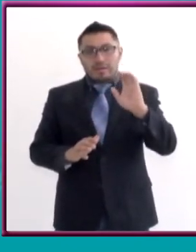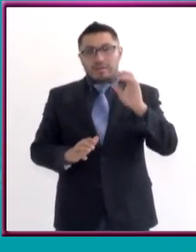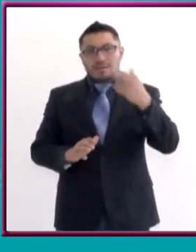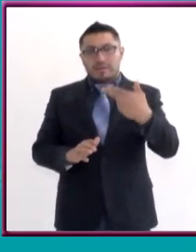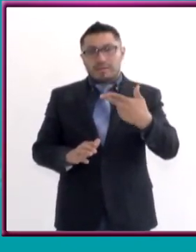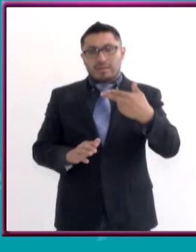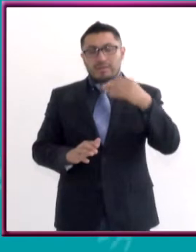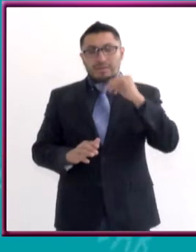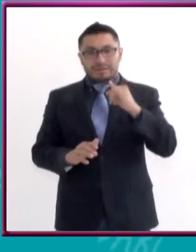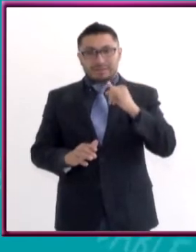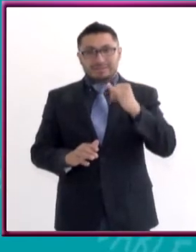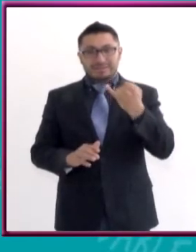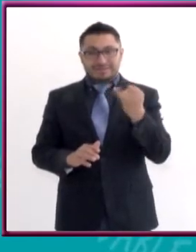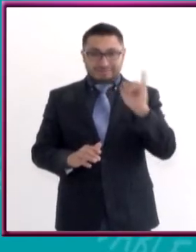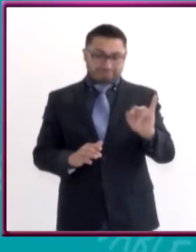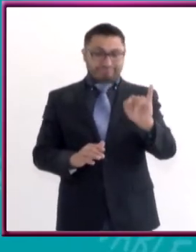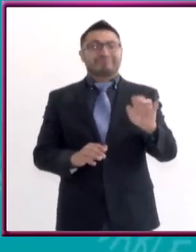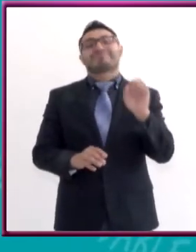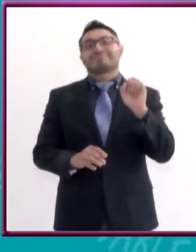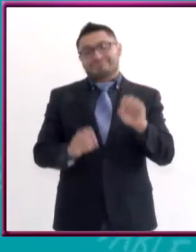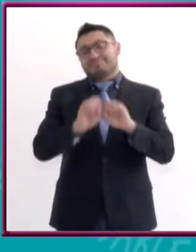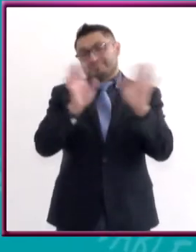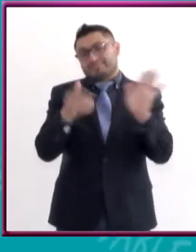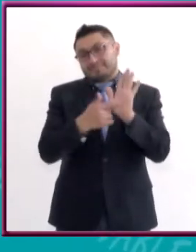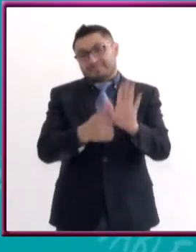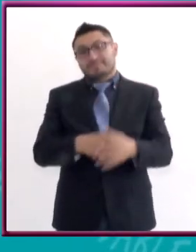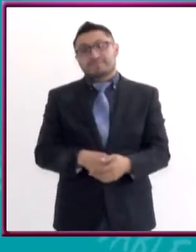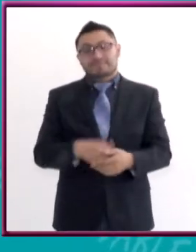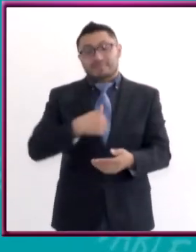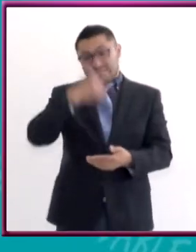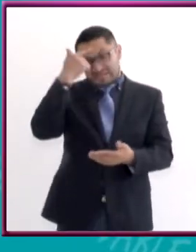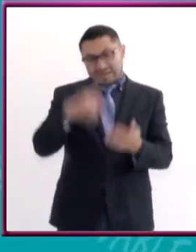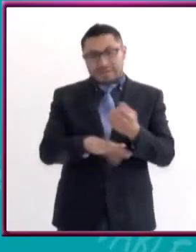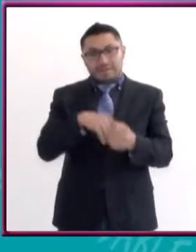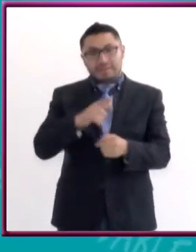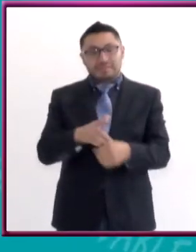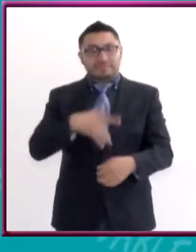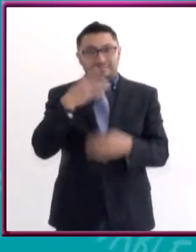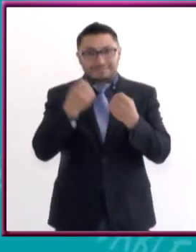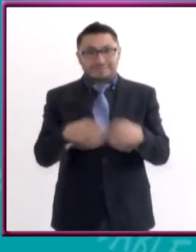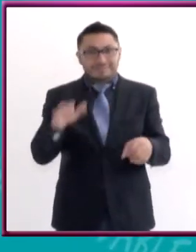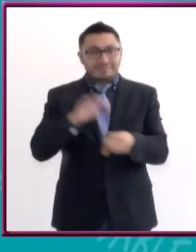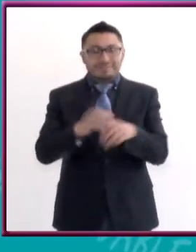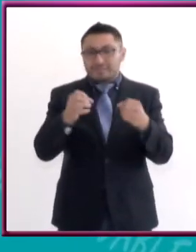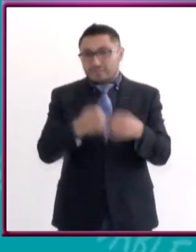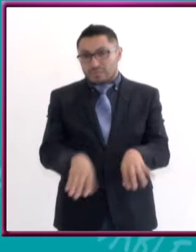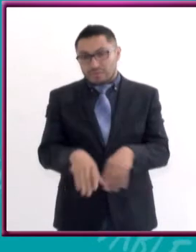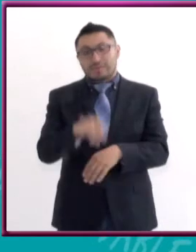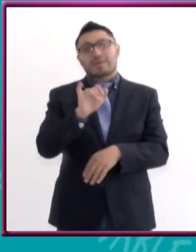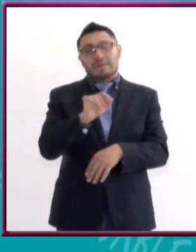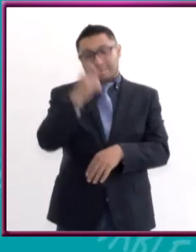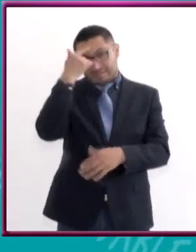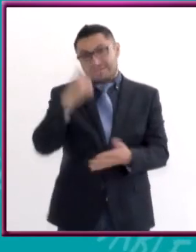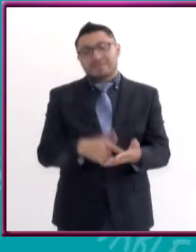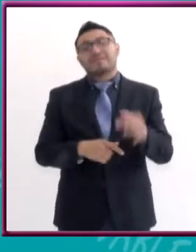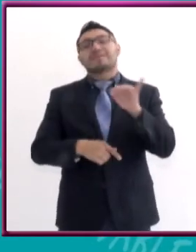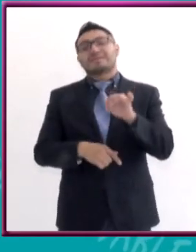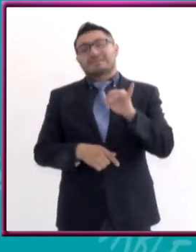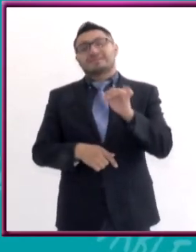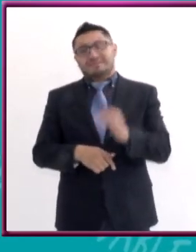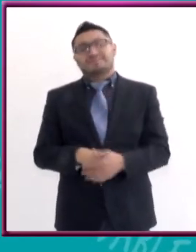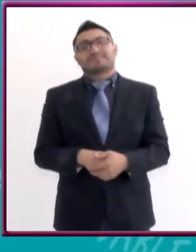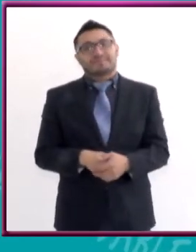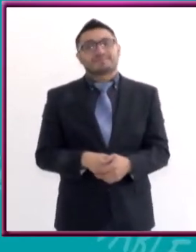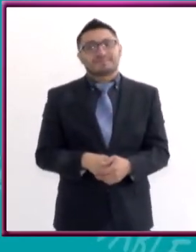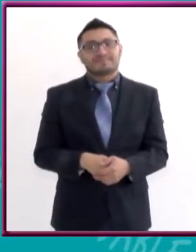ver un ejemplo muy claro. Que si creo que los animales sienten tristeza por la pérdida de un amigo, pues sí creo que